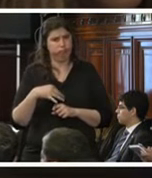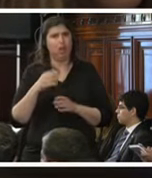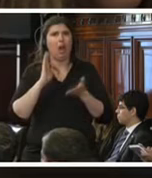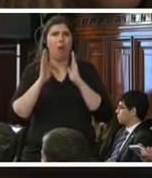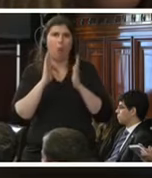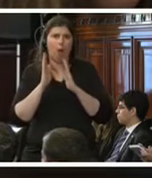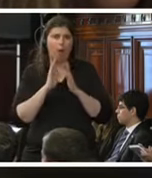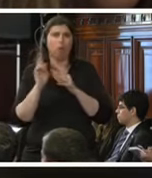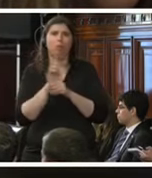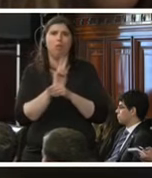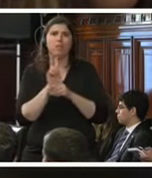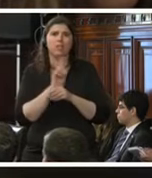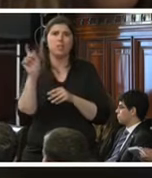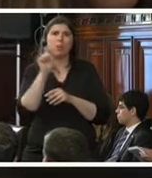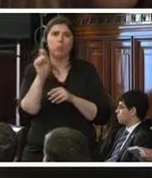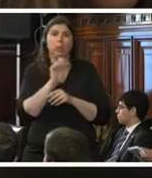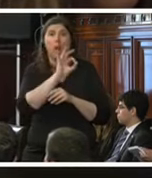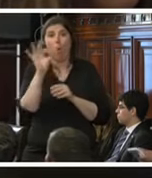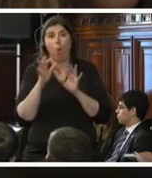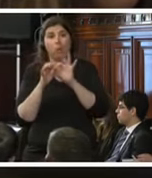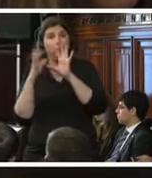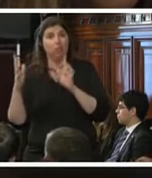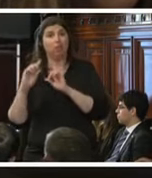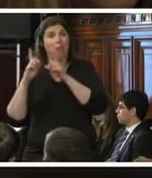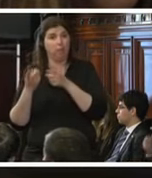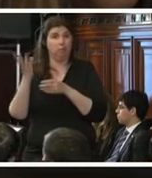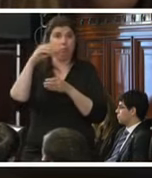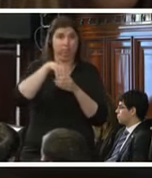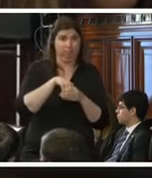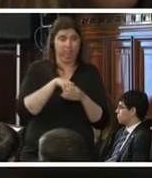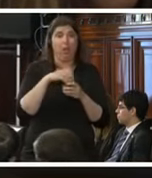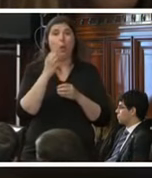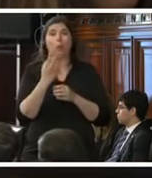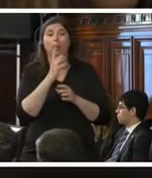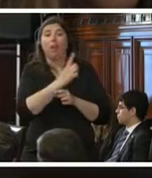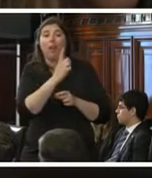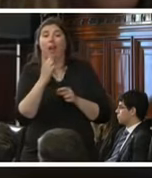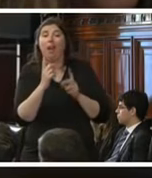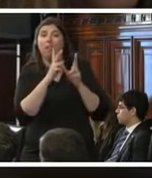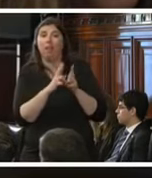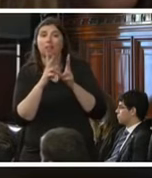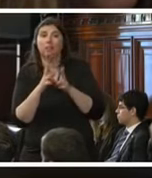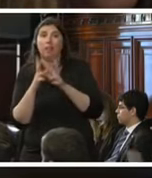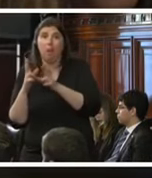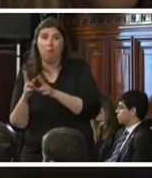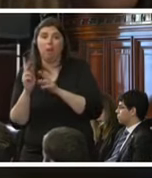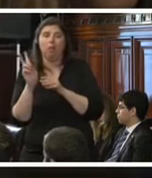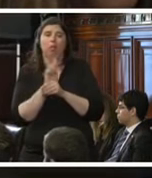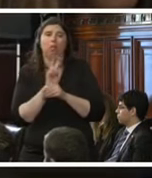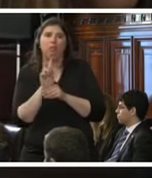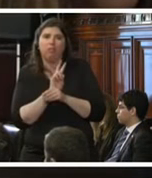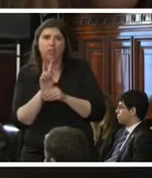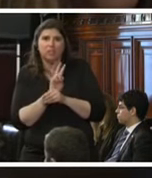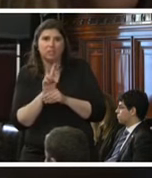defensa pública o independiente también lo es, porque en cada etapa del proceso debe ejercer las defensas y